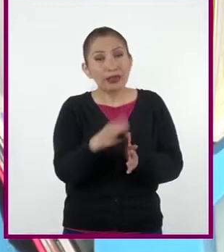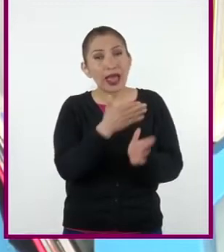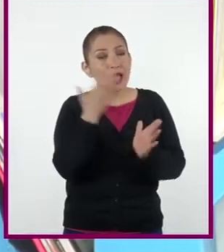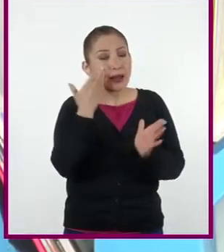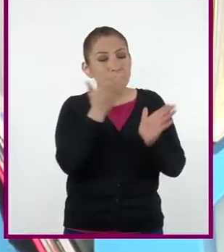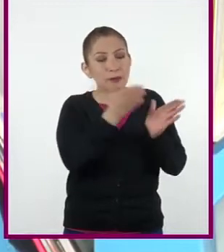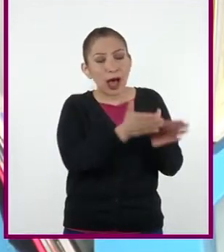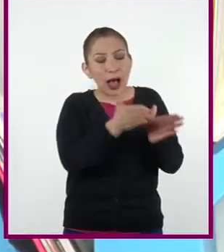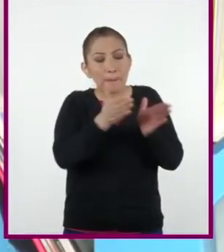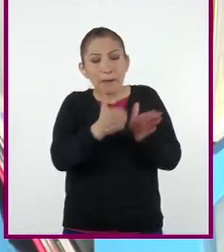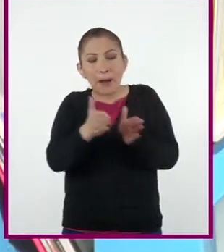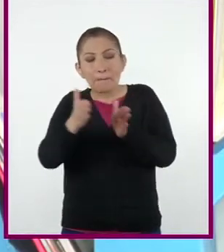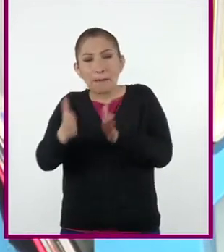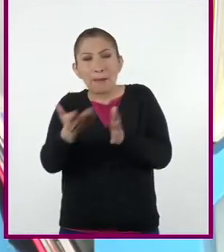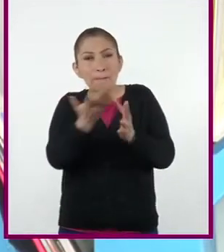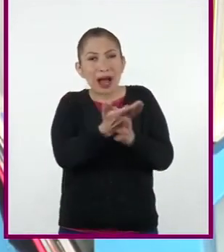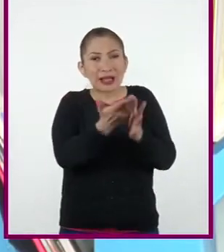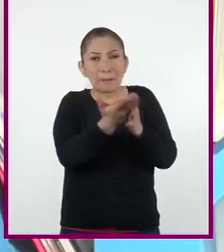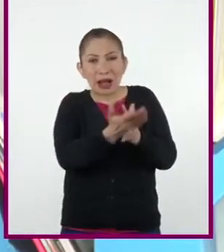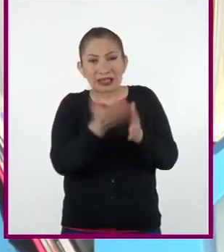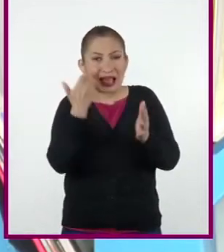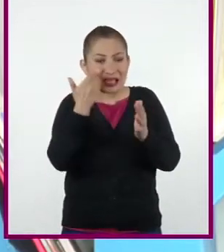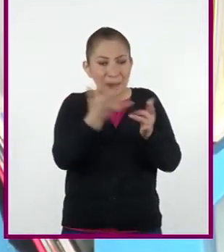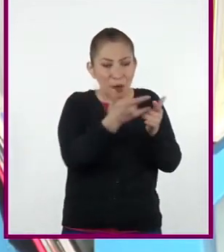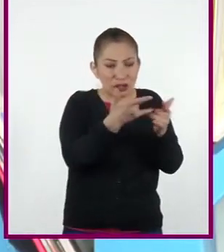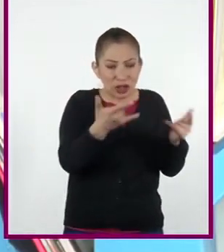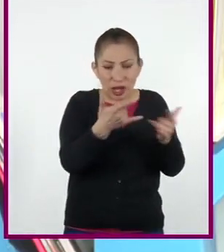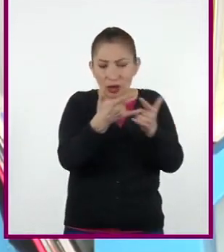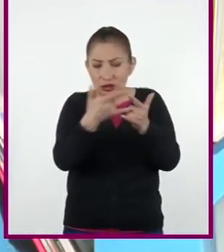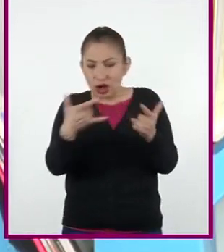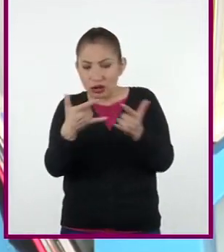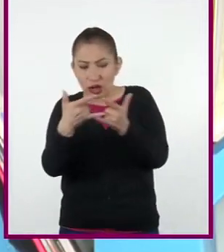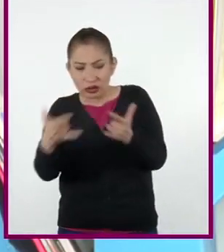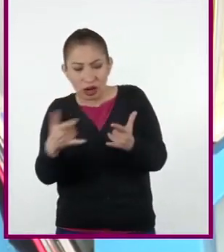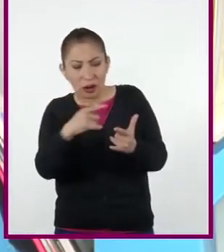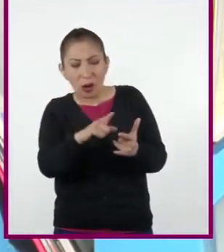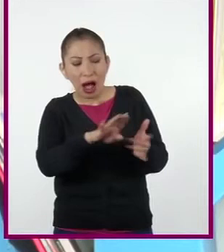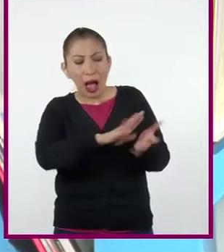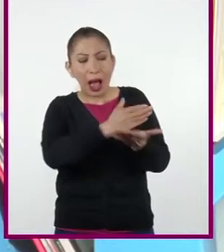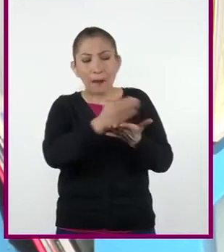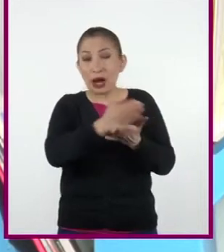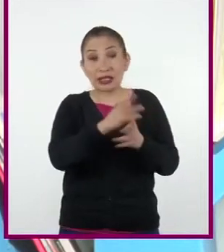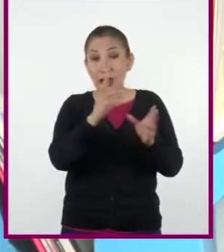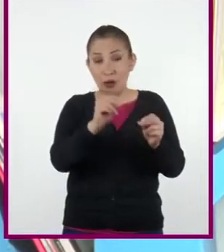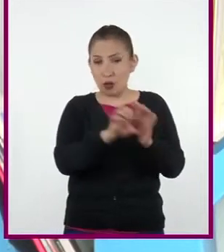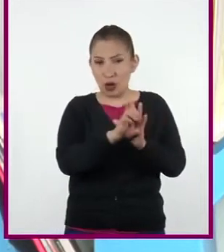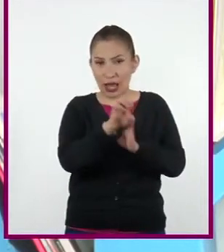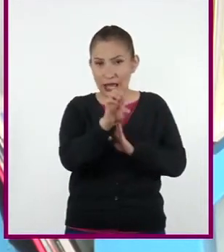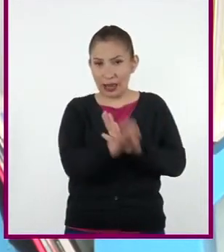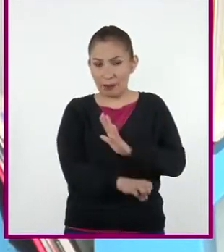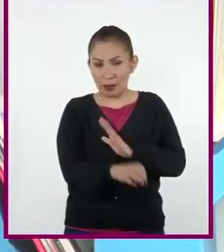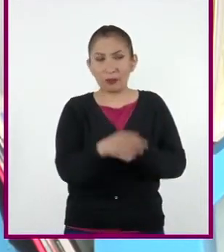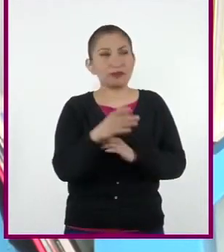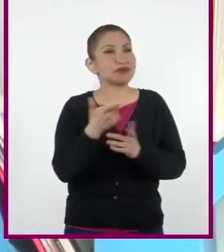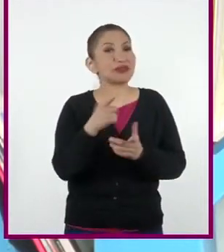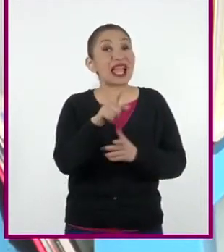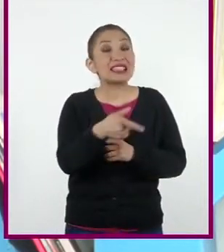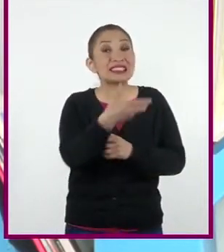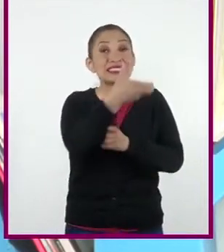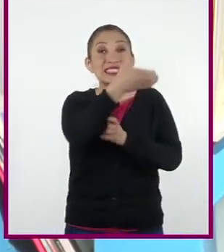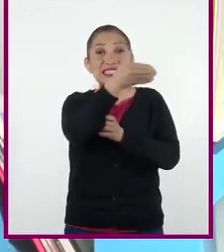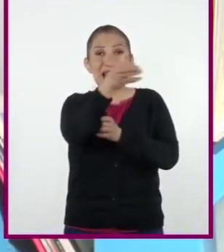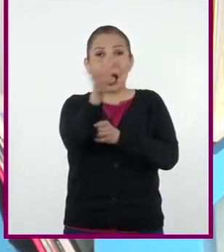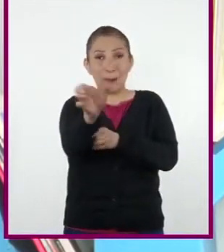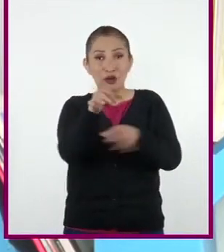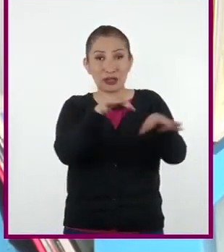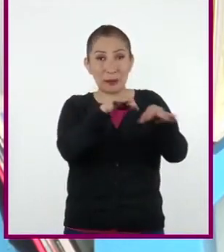varias etapas históricas y aunque parecieran inmutables, no lo son. Un ejemplo de esto puede ser la